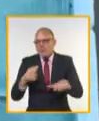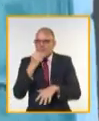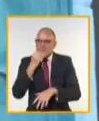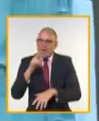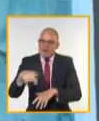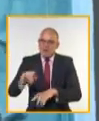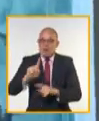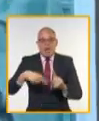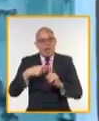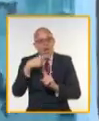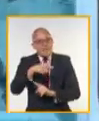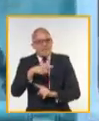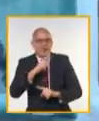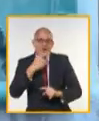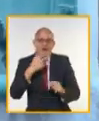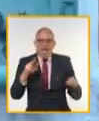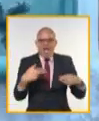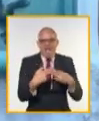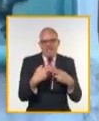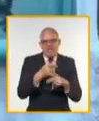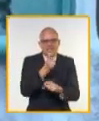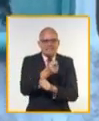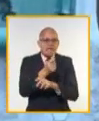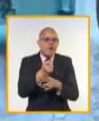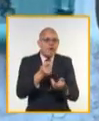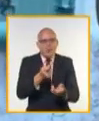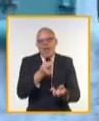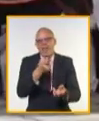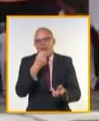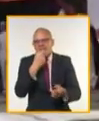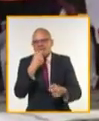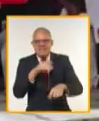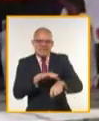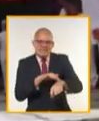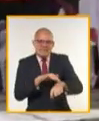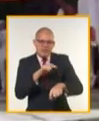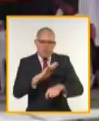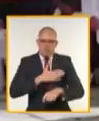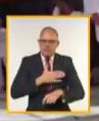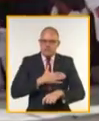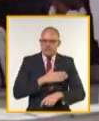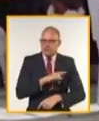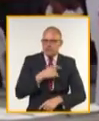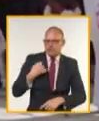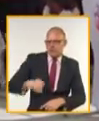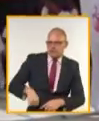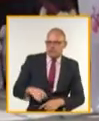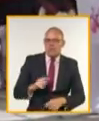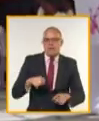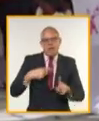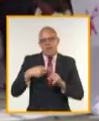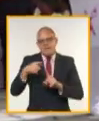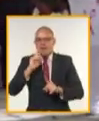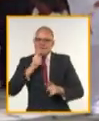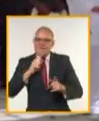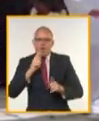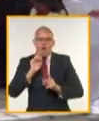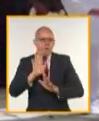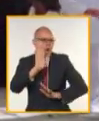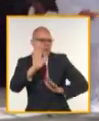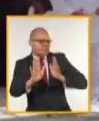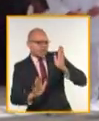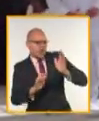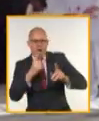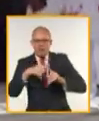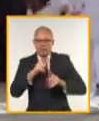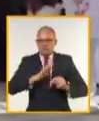eventos vinculados con la medicina tradicional china, con deportes tradicionales. Surge la Escuela Cubana